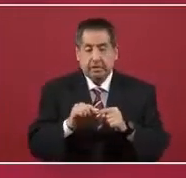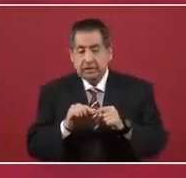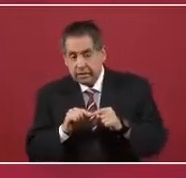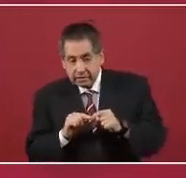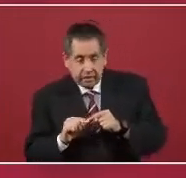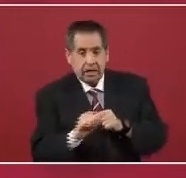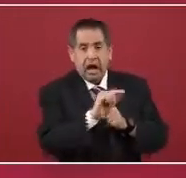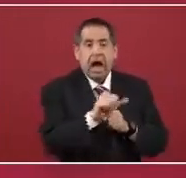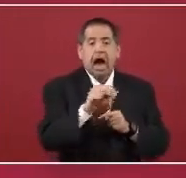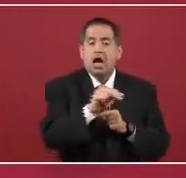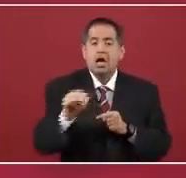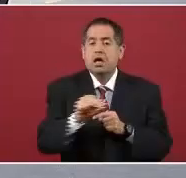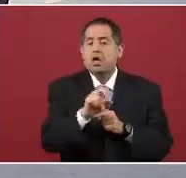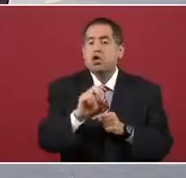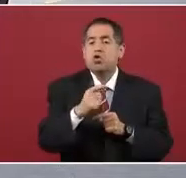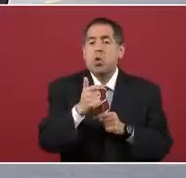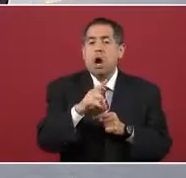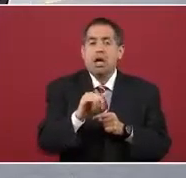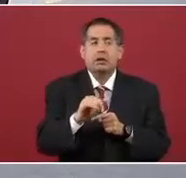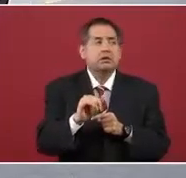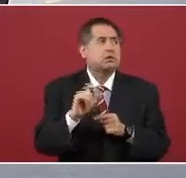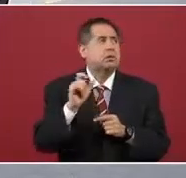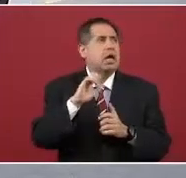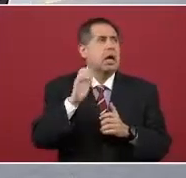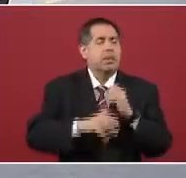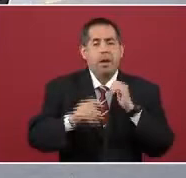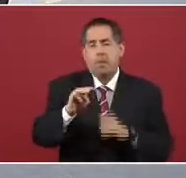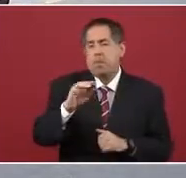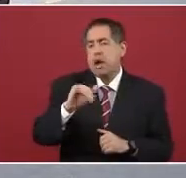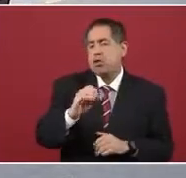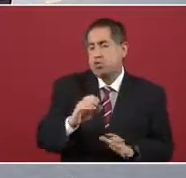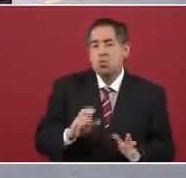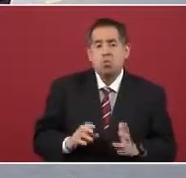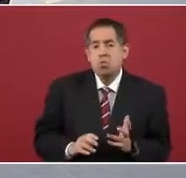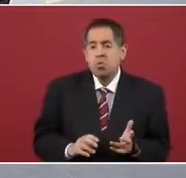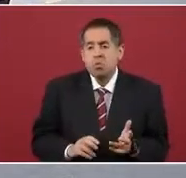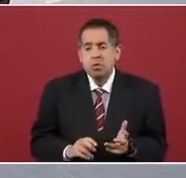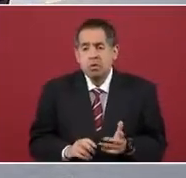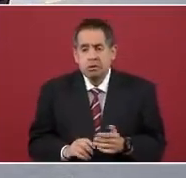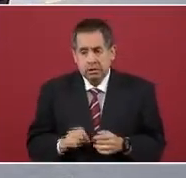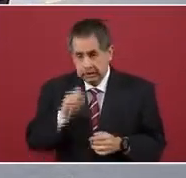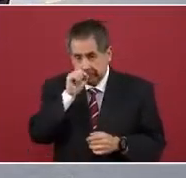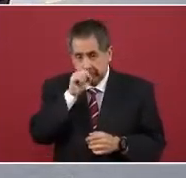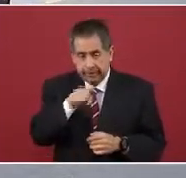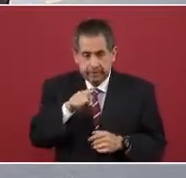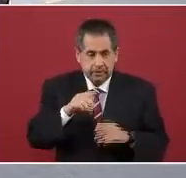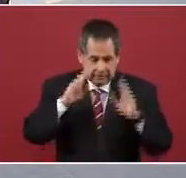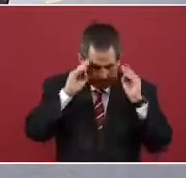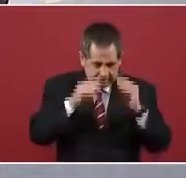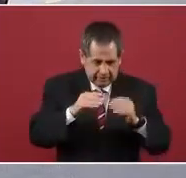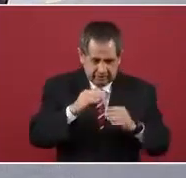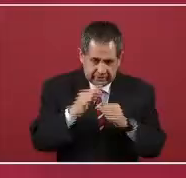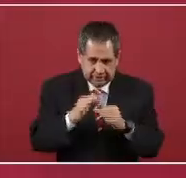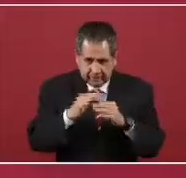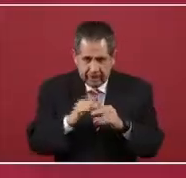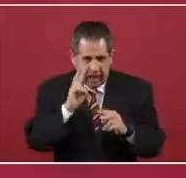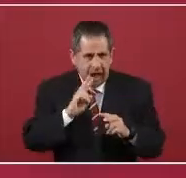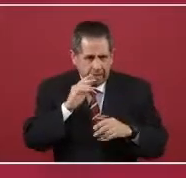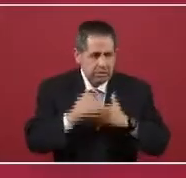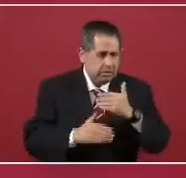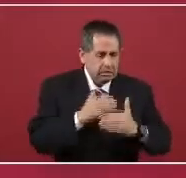mayo. Por ejemplo, estamos en eso, dándole seguimiento